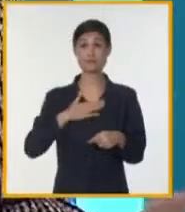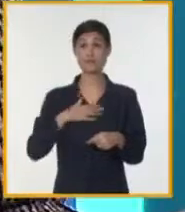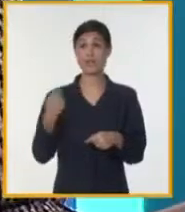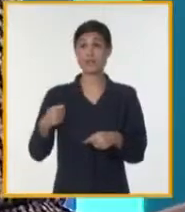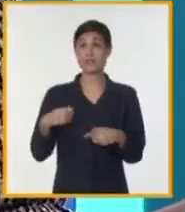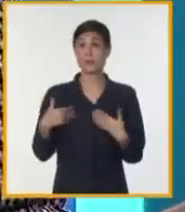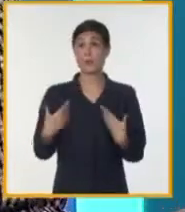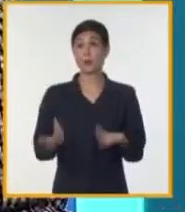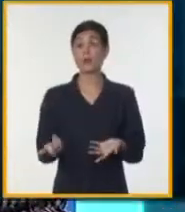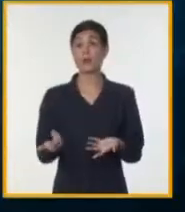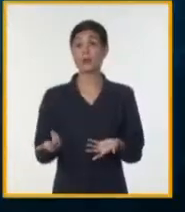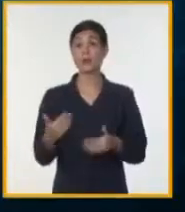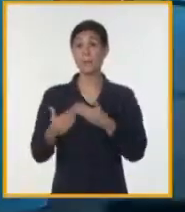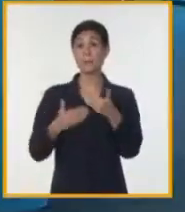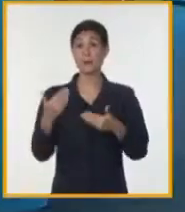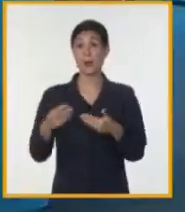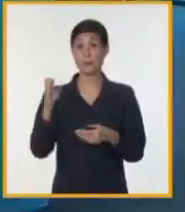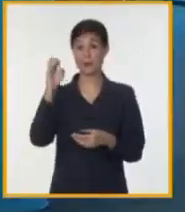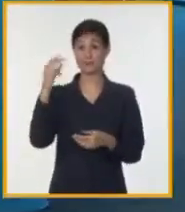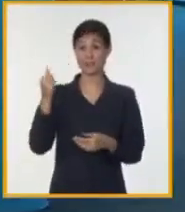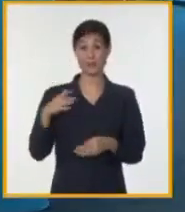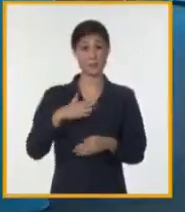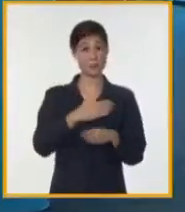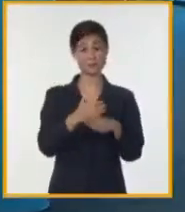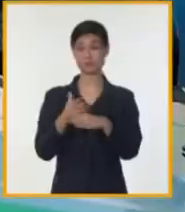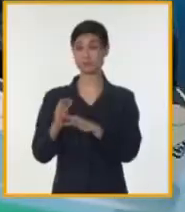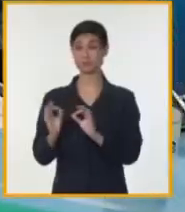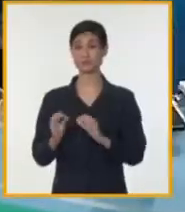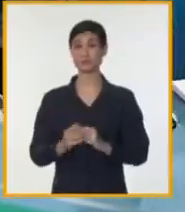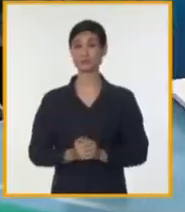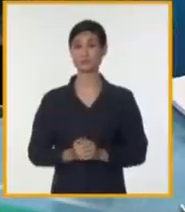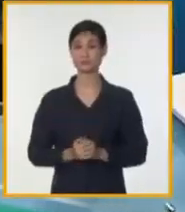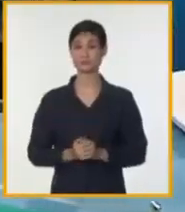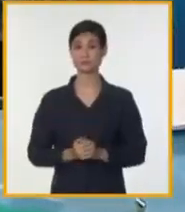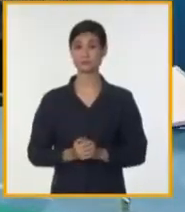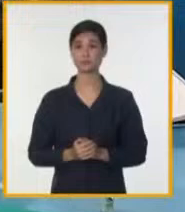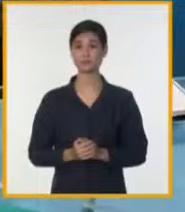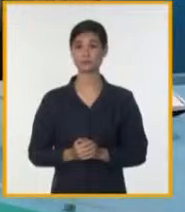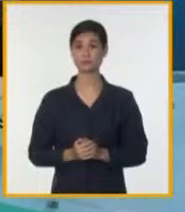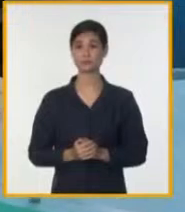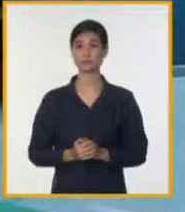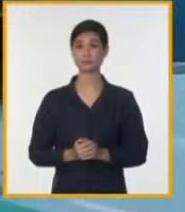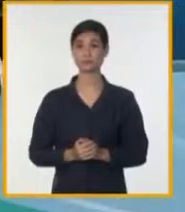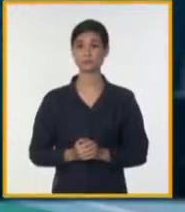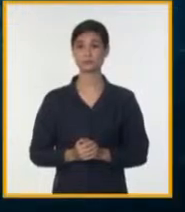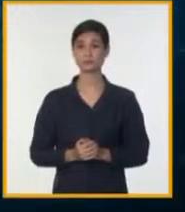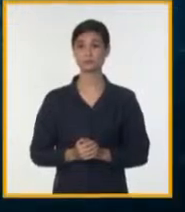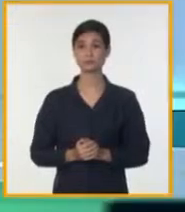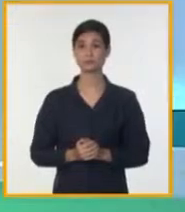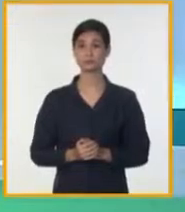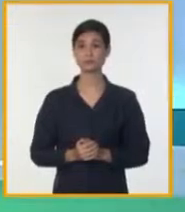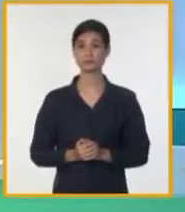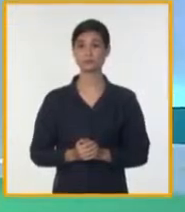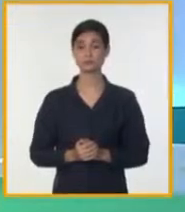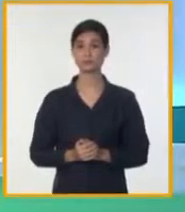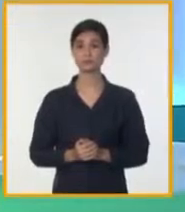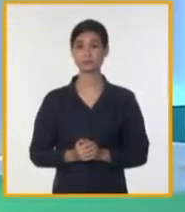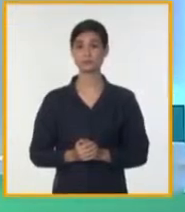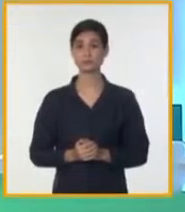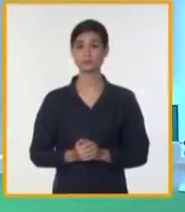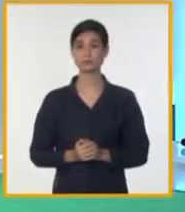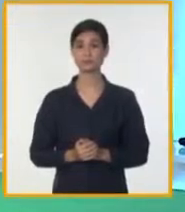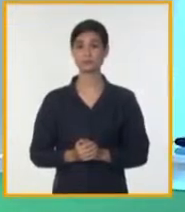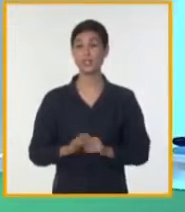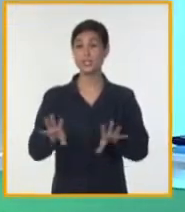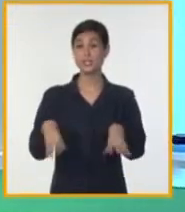terminan desencadenando un fenómeno en toda la economía. Cubanos y el timbirichi, levanta tu economía. Porque esta